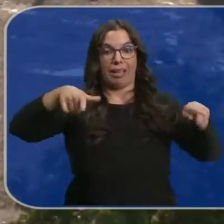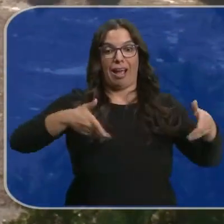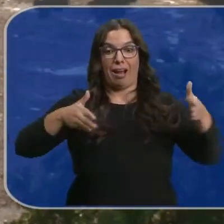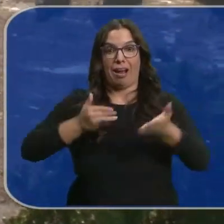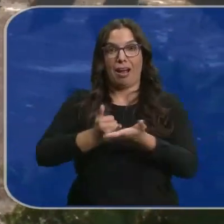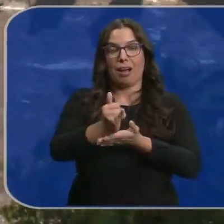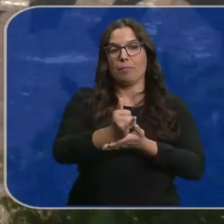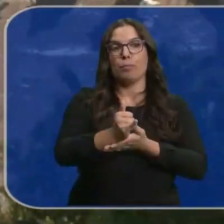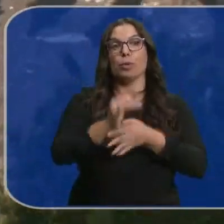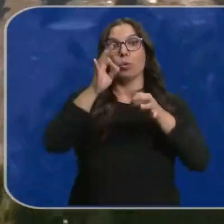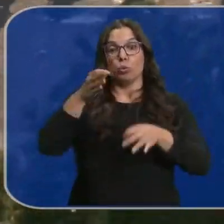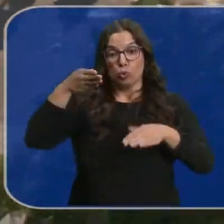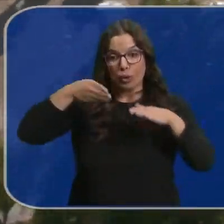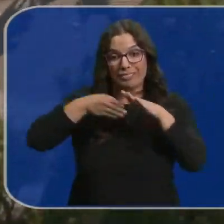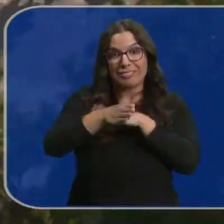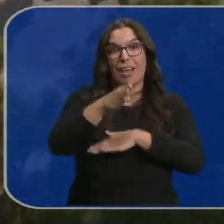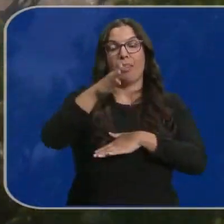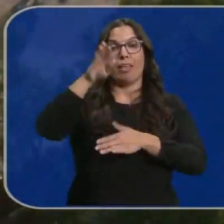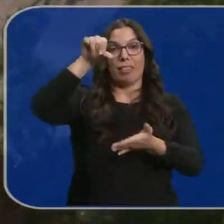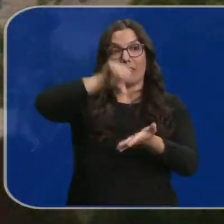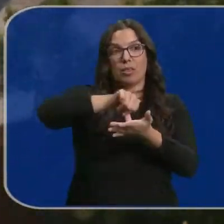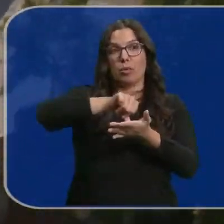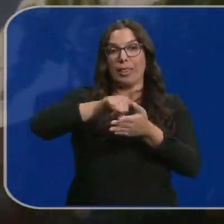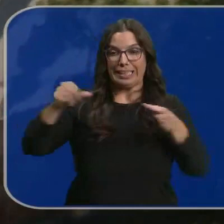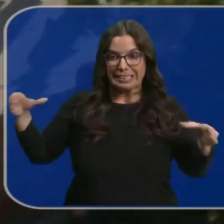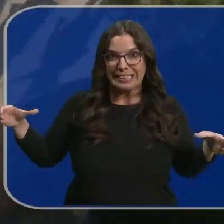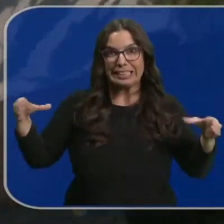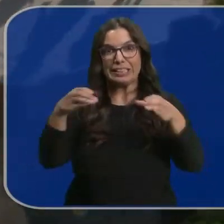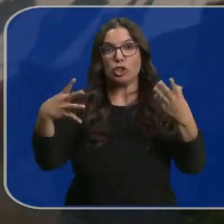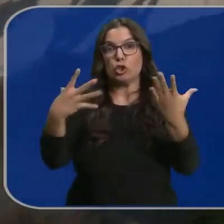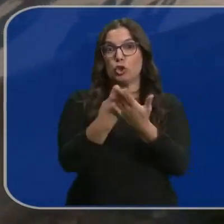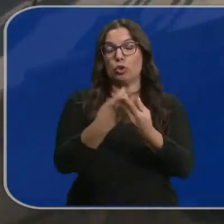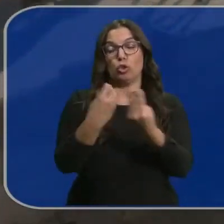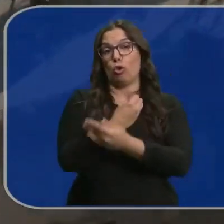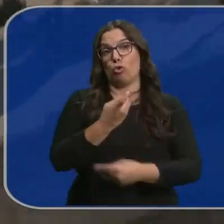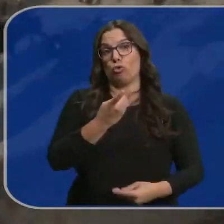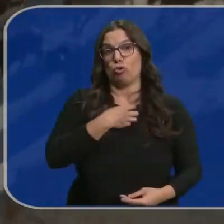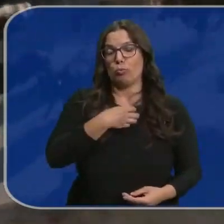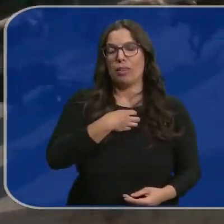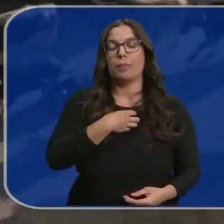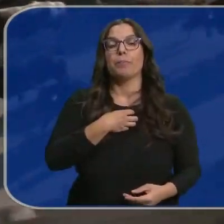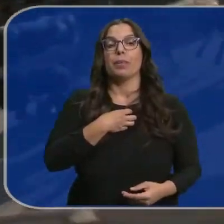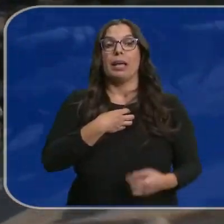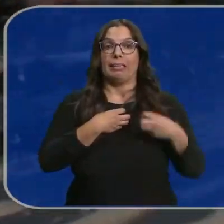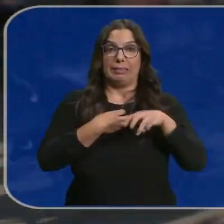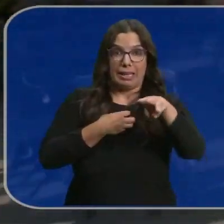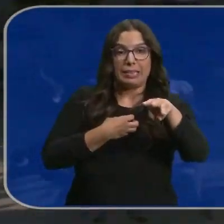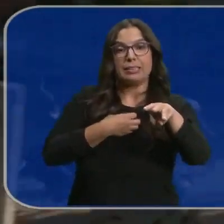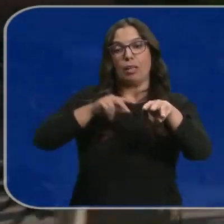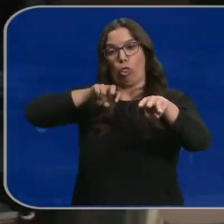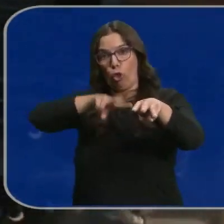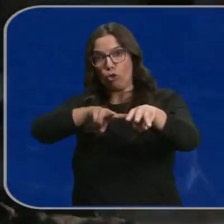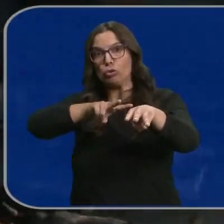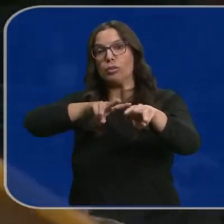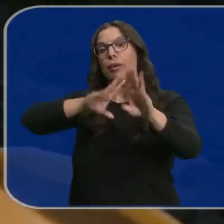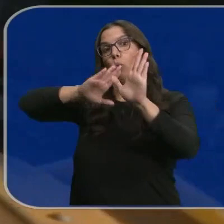campestre... ...y en la entrada al recorrido urbano... ...no ha sido posible agrupar a todos los toros... ...entraron primero tres, luego otros